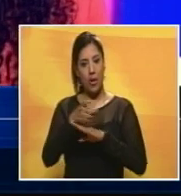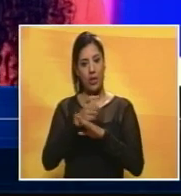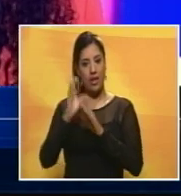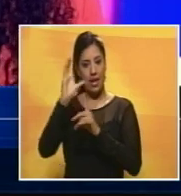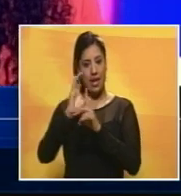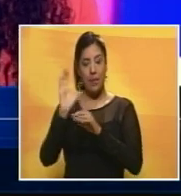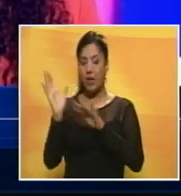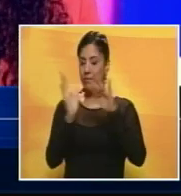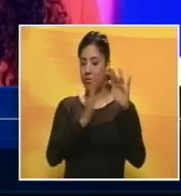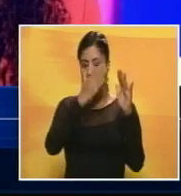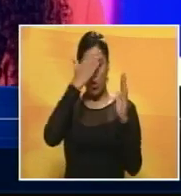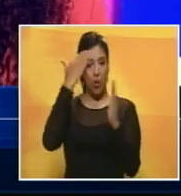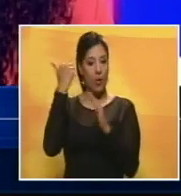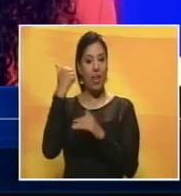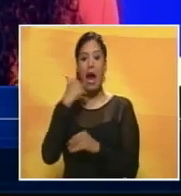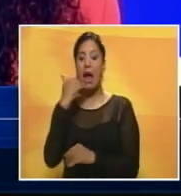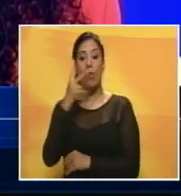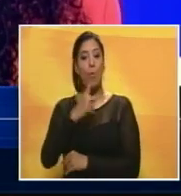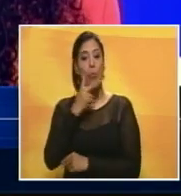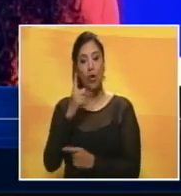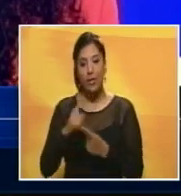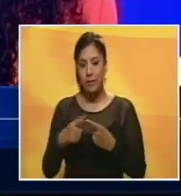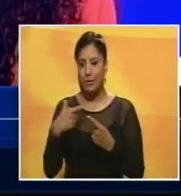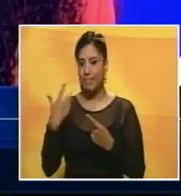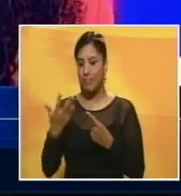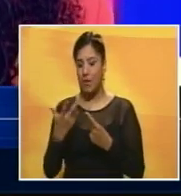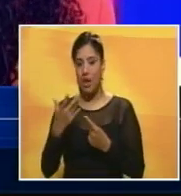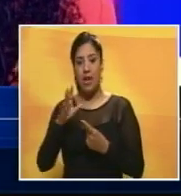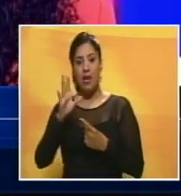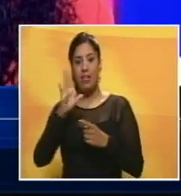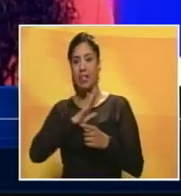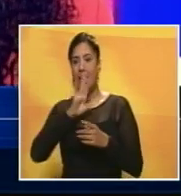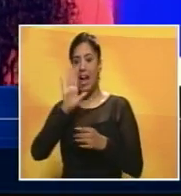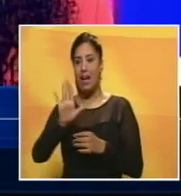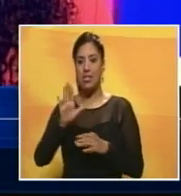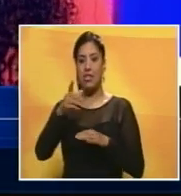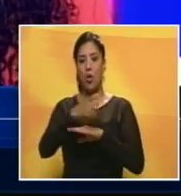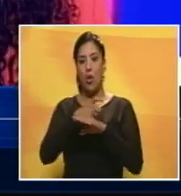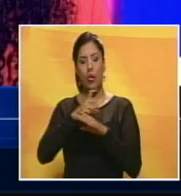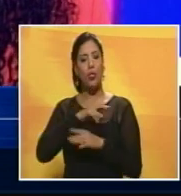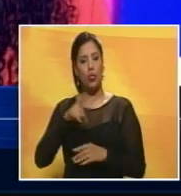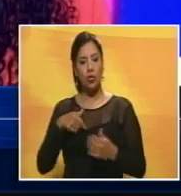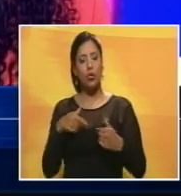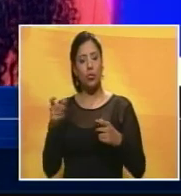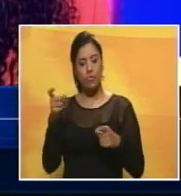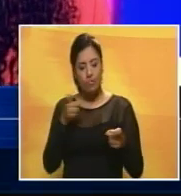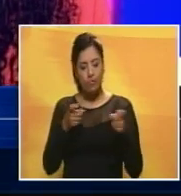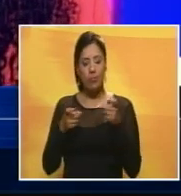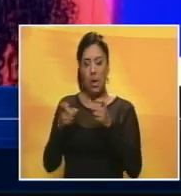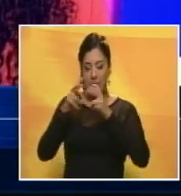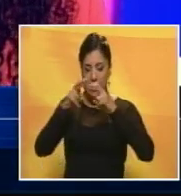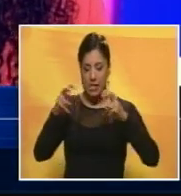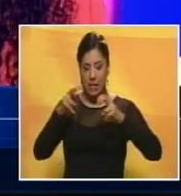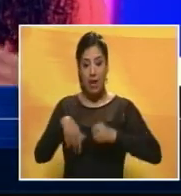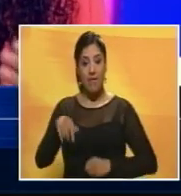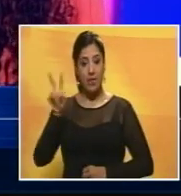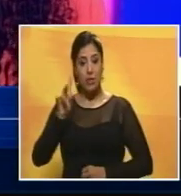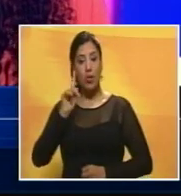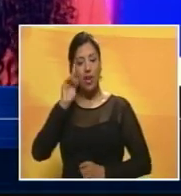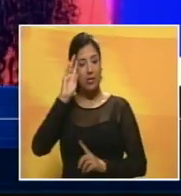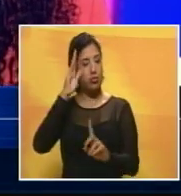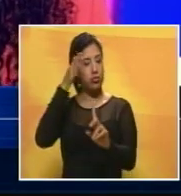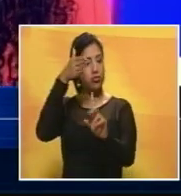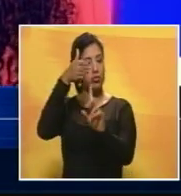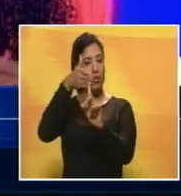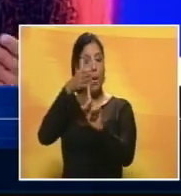gobernabilidad. Más allá del hecho político de esta contienda electoral, nosotros estamos buscando que Venezuela se